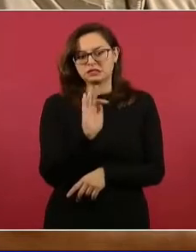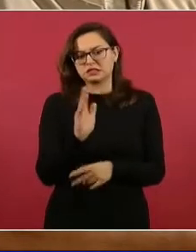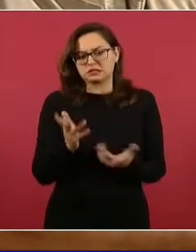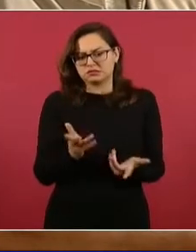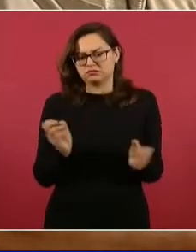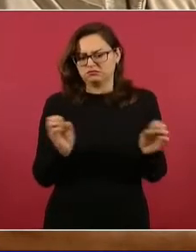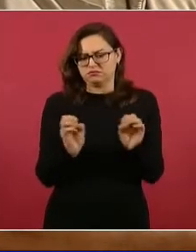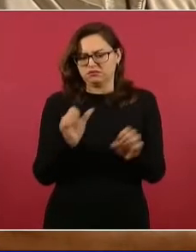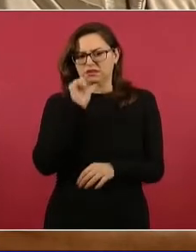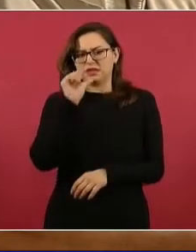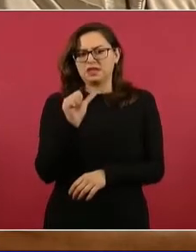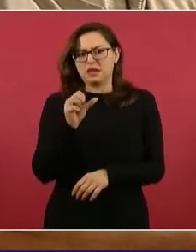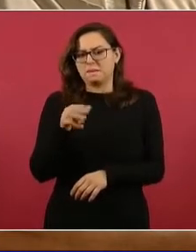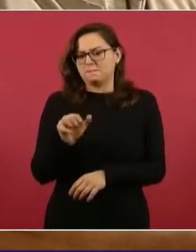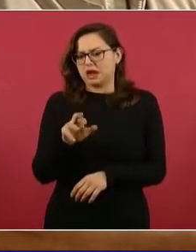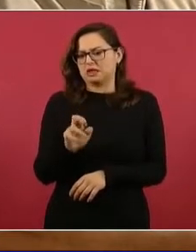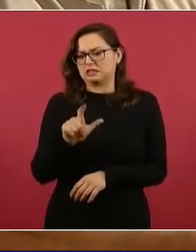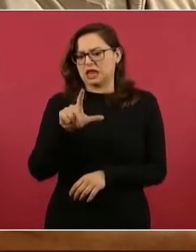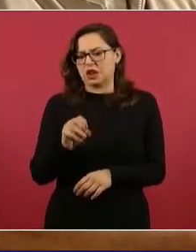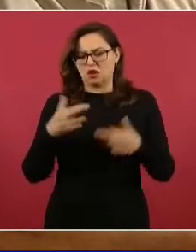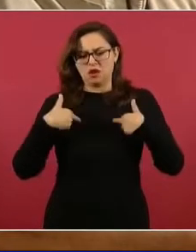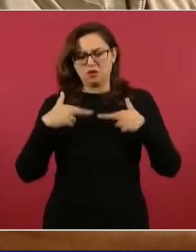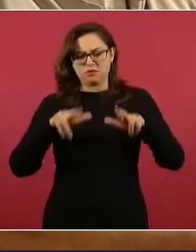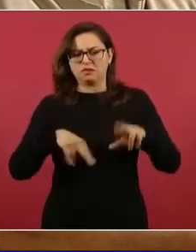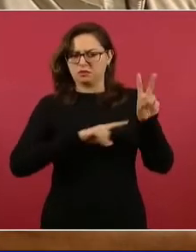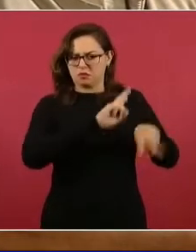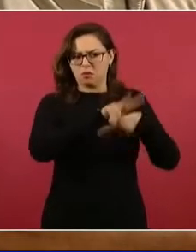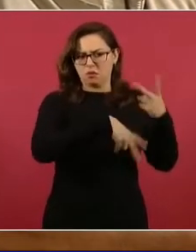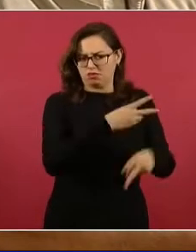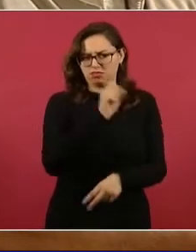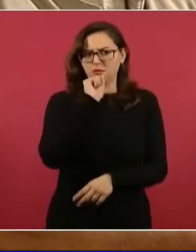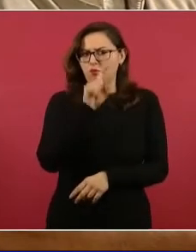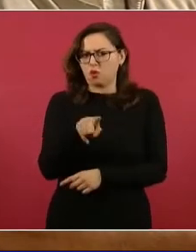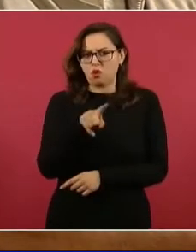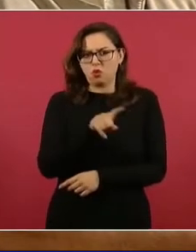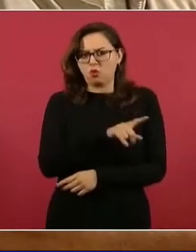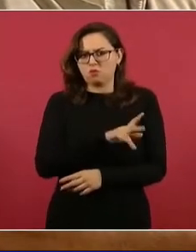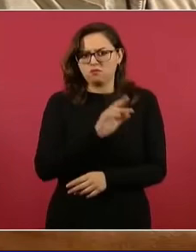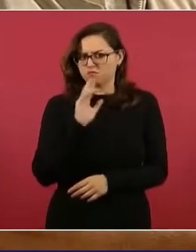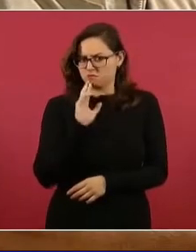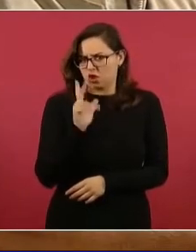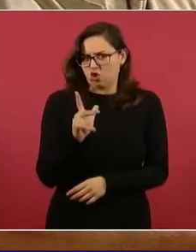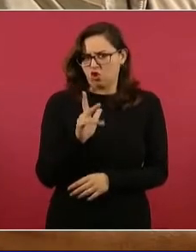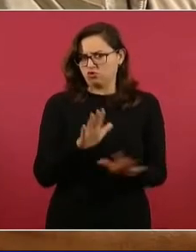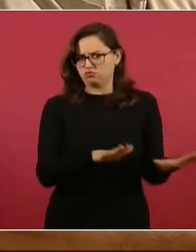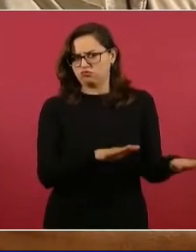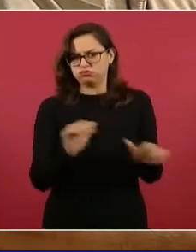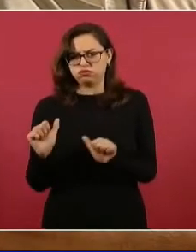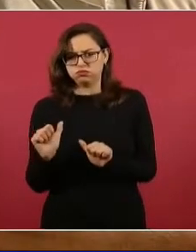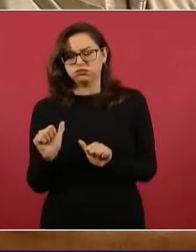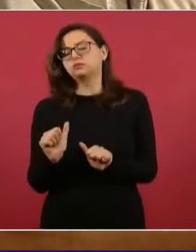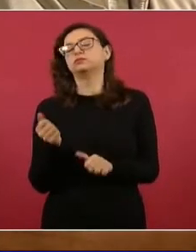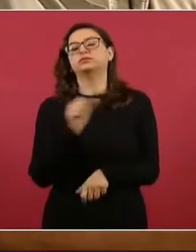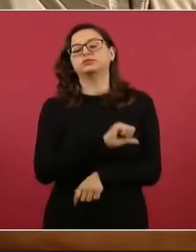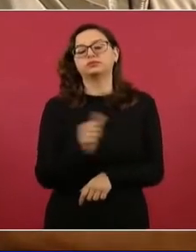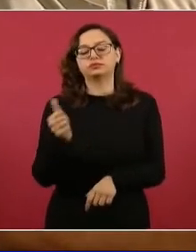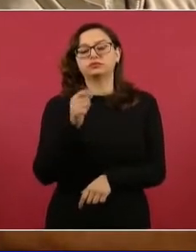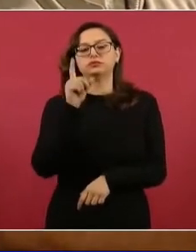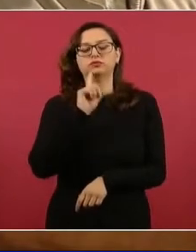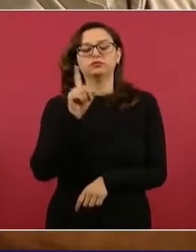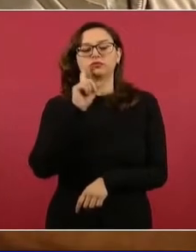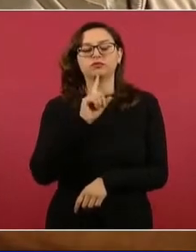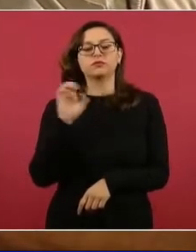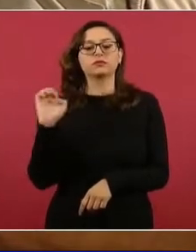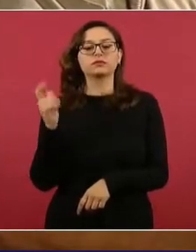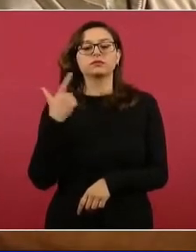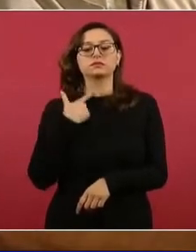una representación de México a la cumbre? Y por otro lado, la ex embajadora Marta Bárcena pues también decía que si